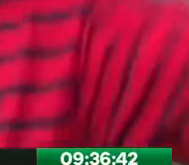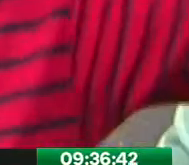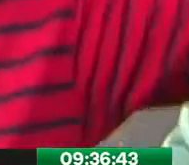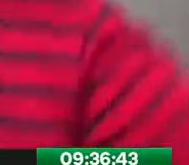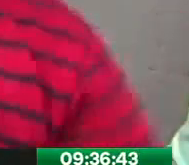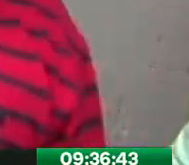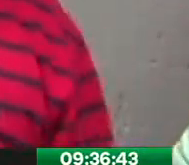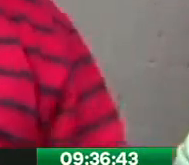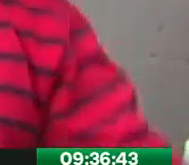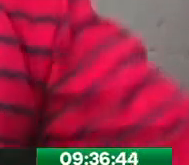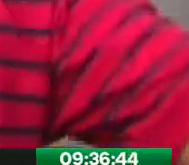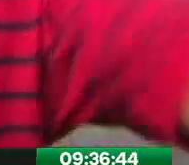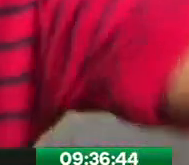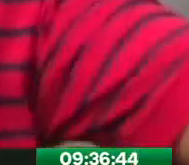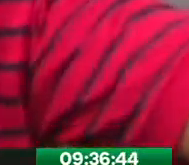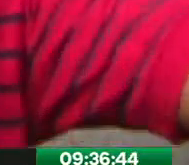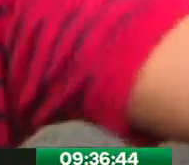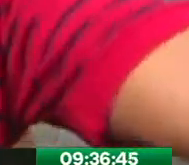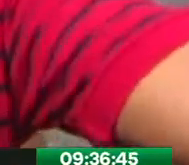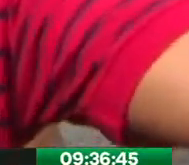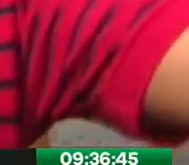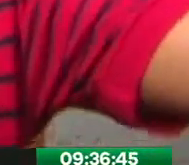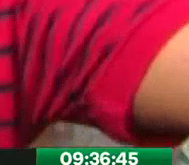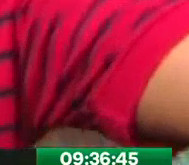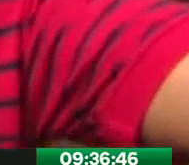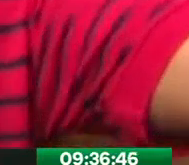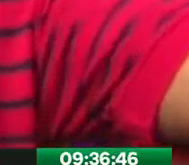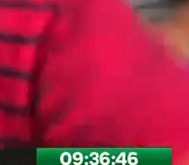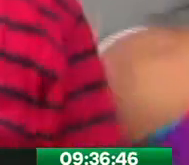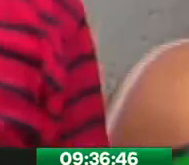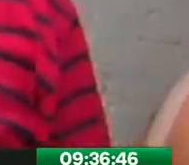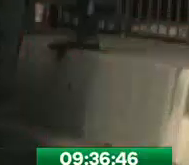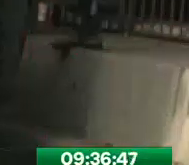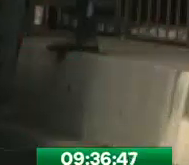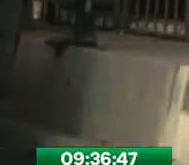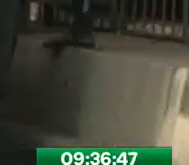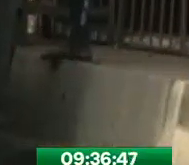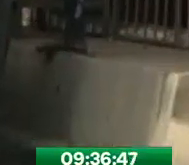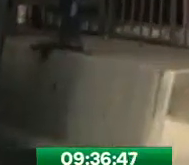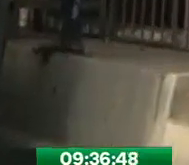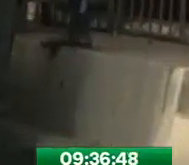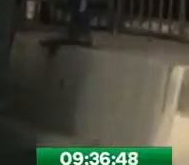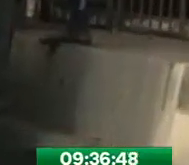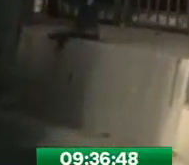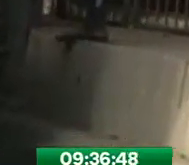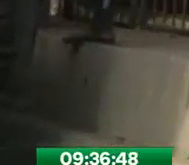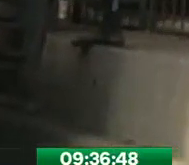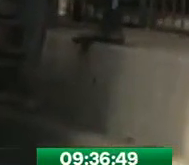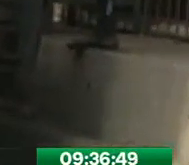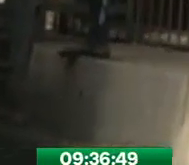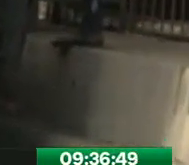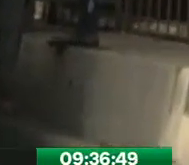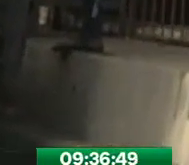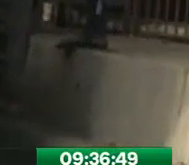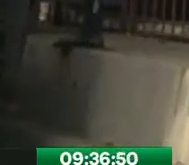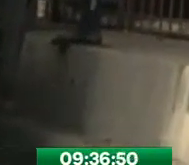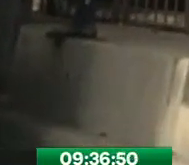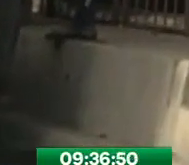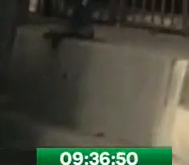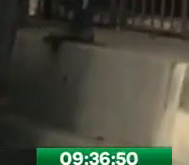chamberos, los animales destruyen y las imágenes están palpables. Aparte, existe el inconveniente de que el